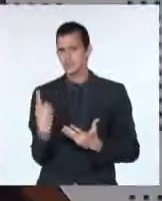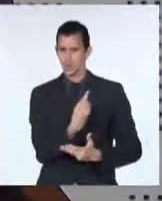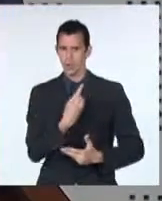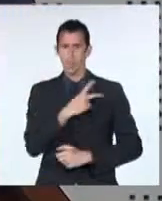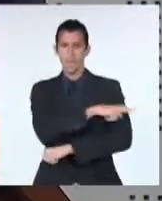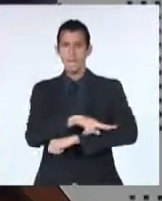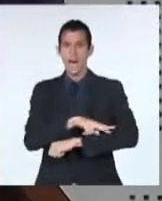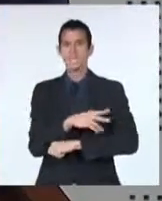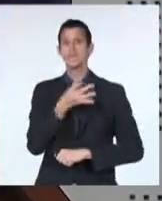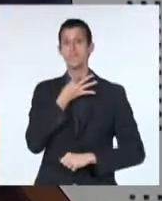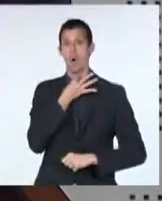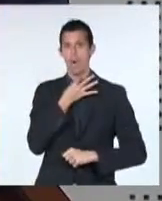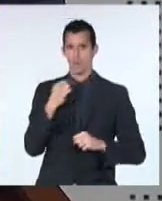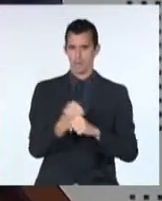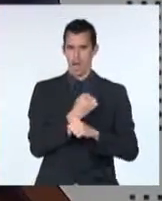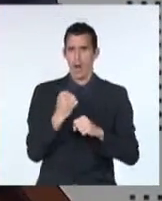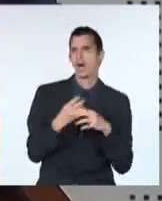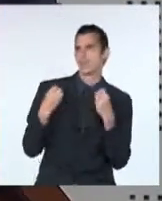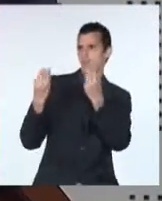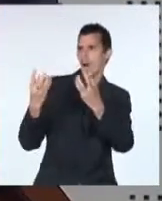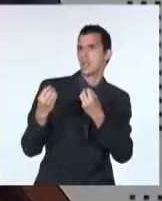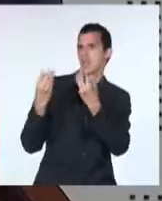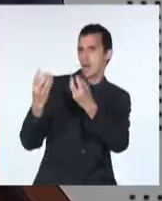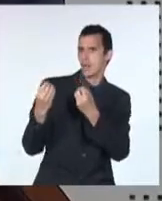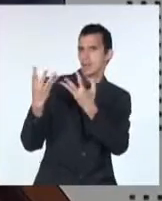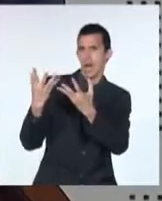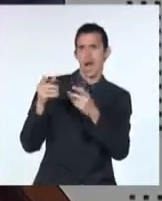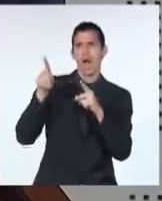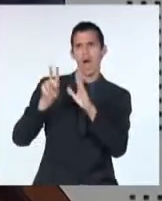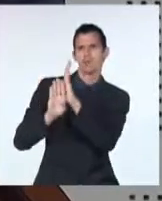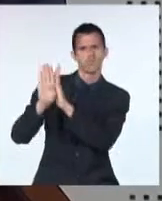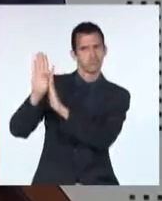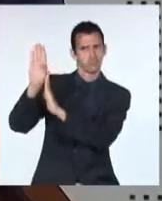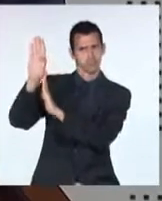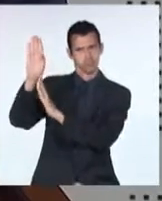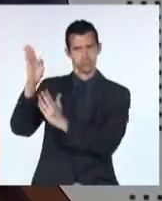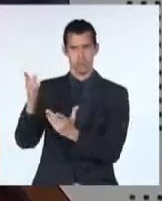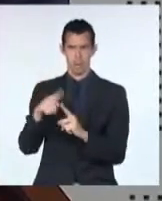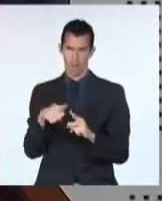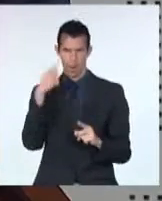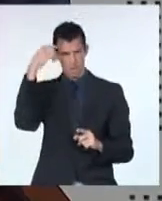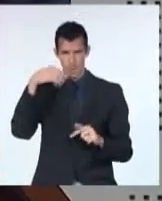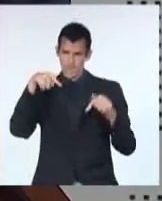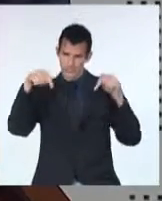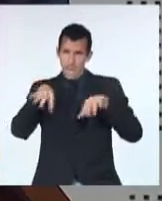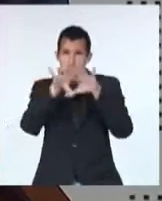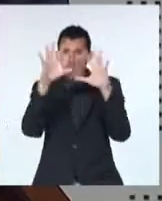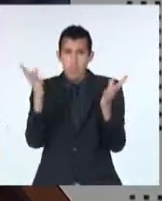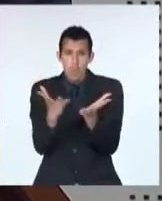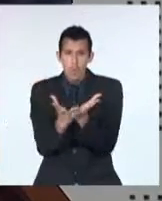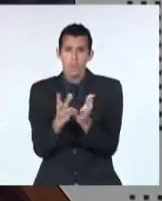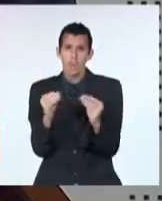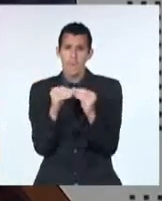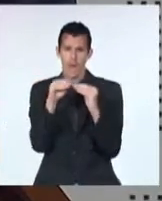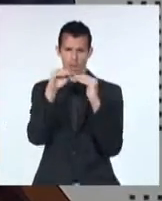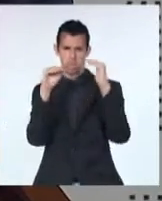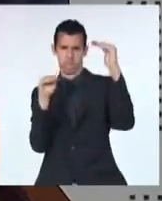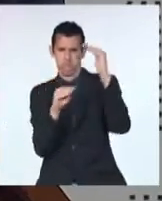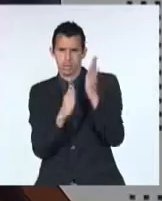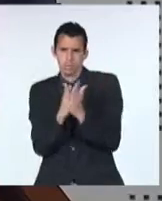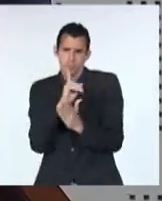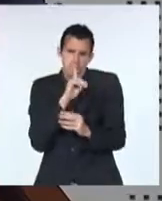beneficios concretos para los pueblos que esperan soluciones al borde del abismo en que nos ha sumido el egoísmo